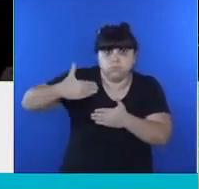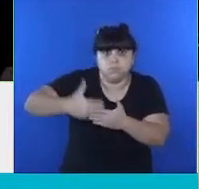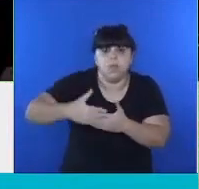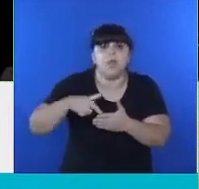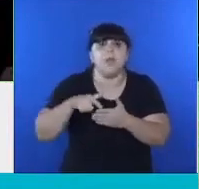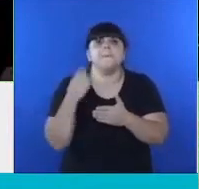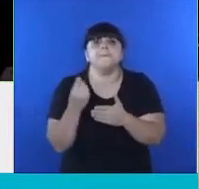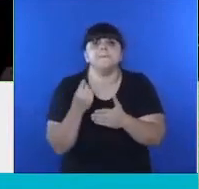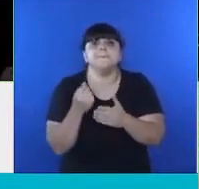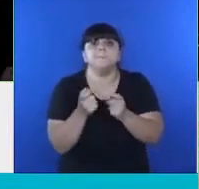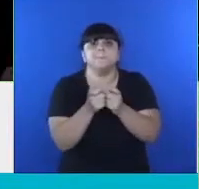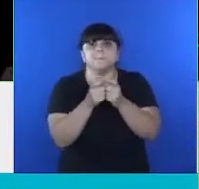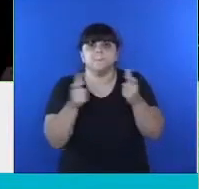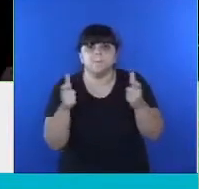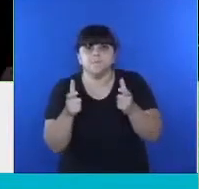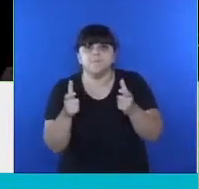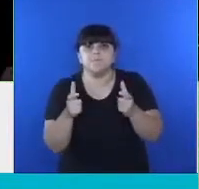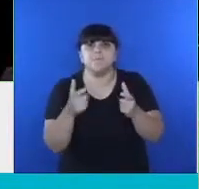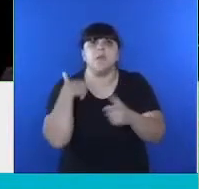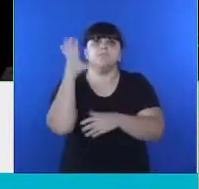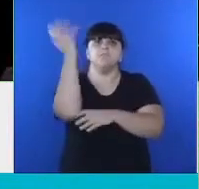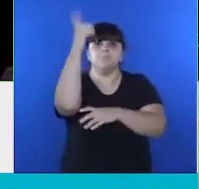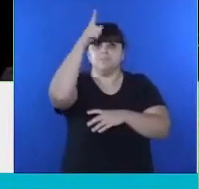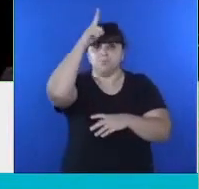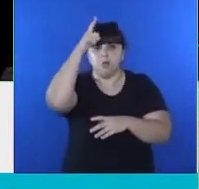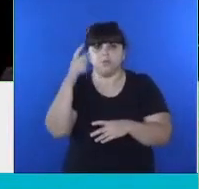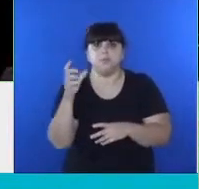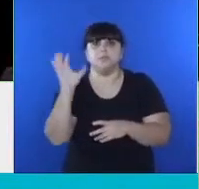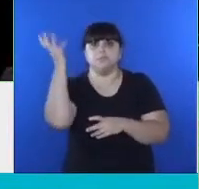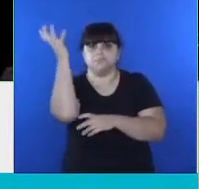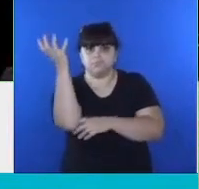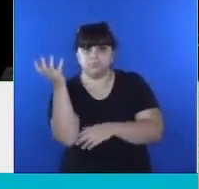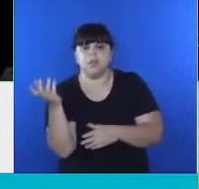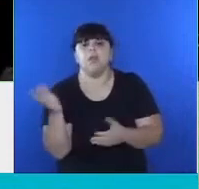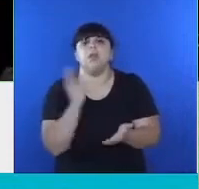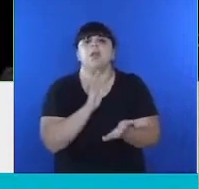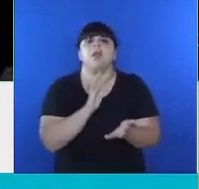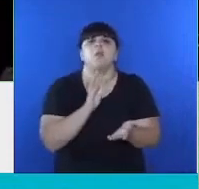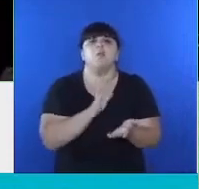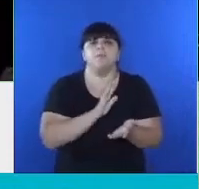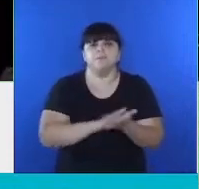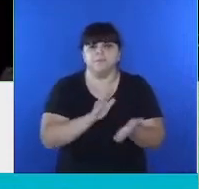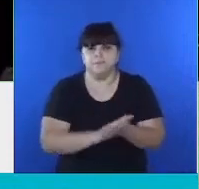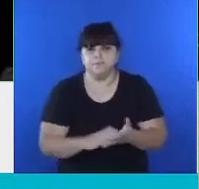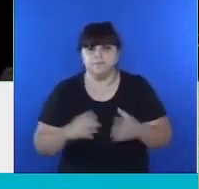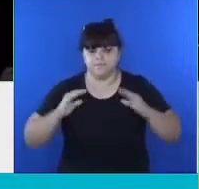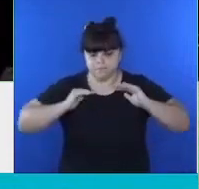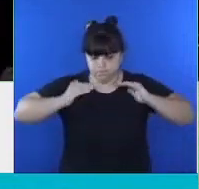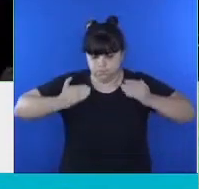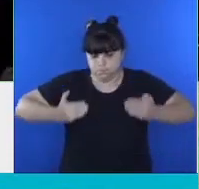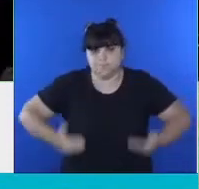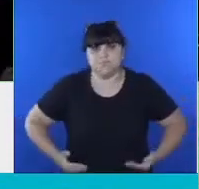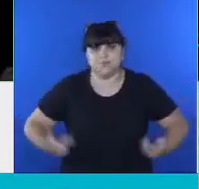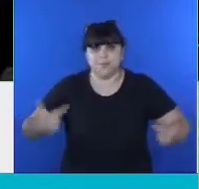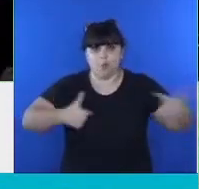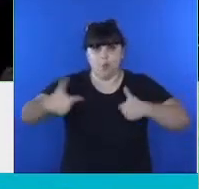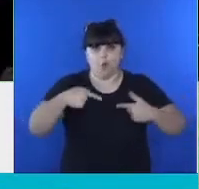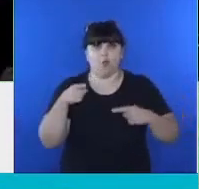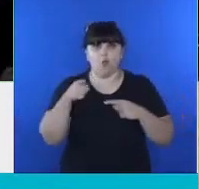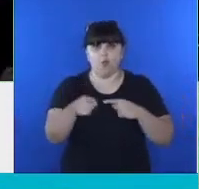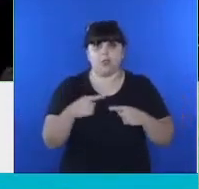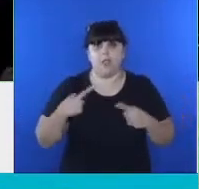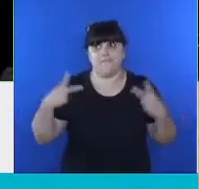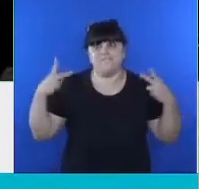para incrementar la cantidad de patrulleros, para renovar chalecos antibalas vencidos, sí,